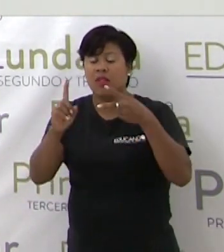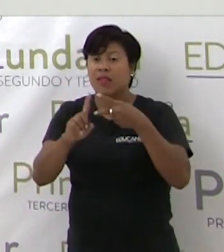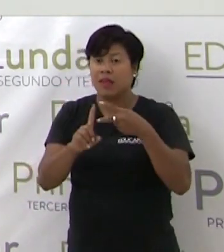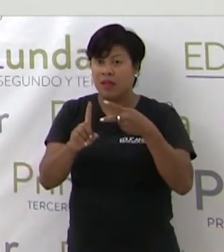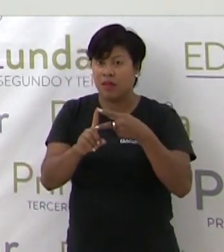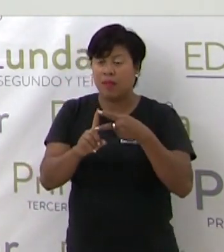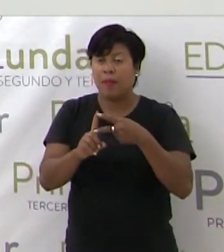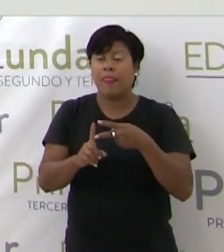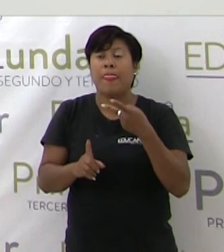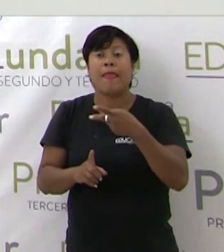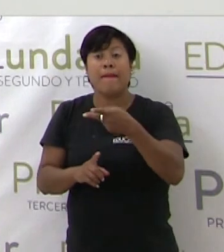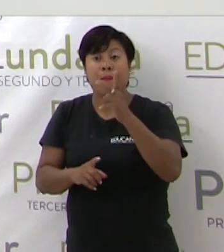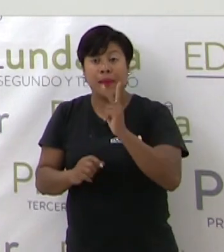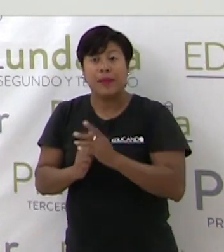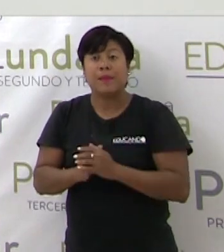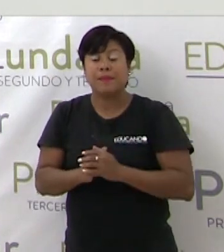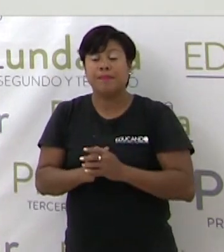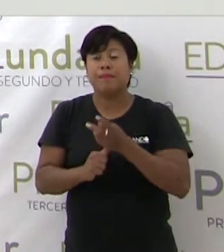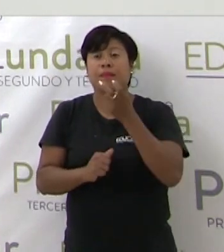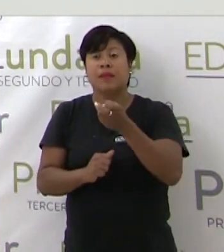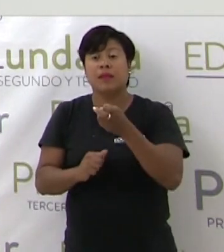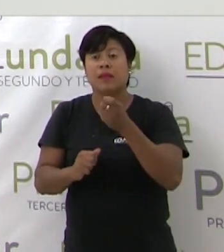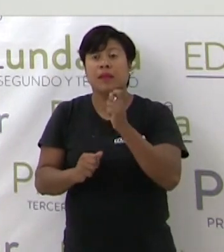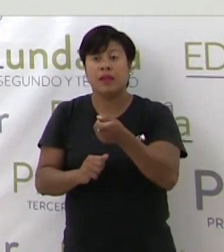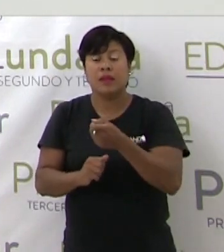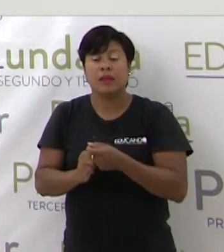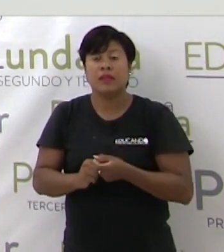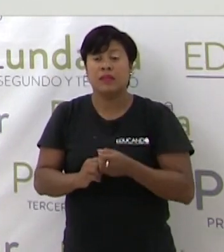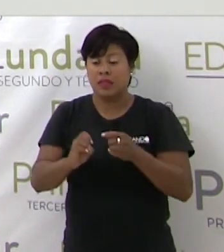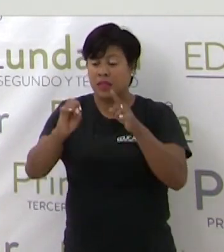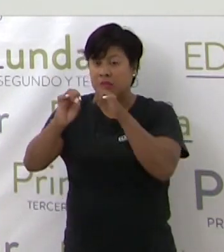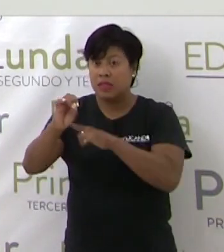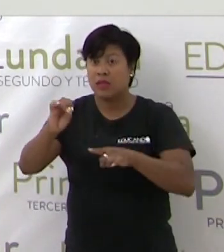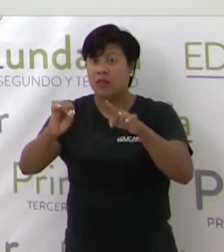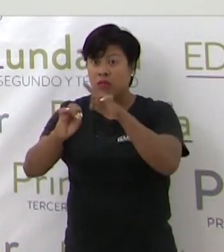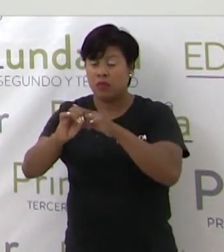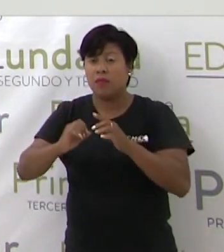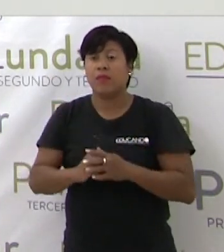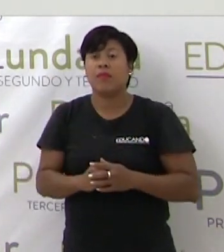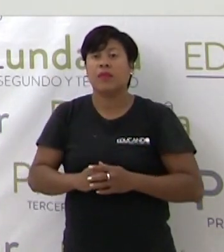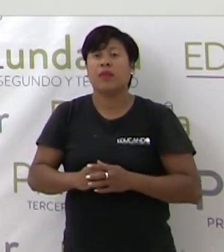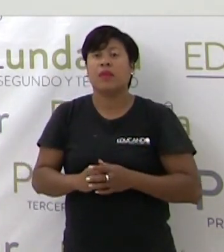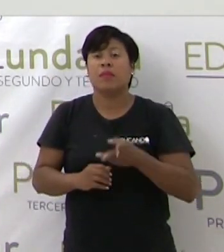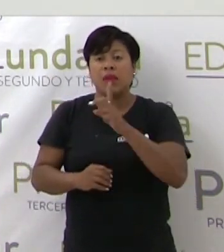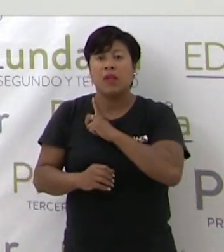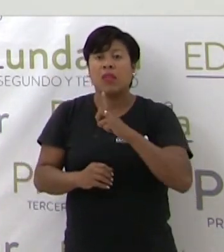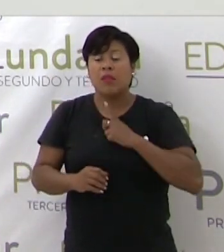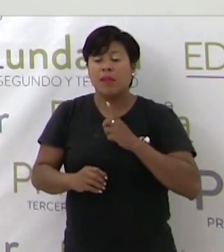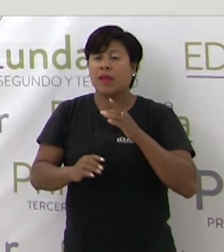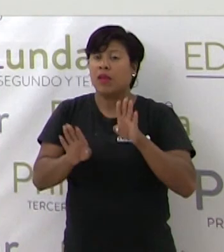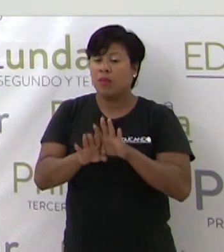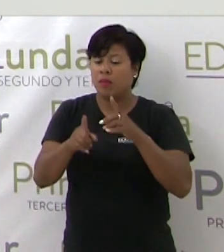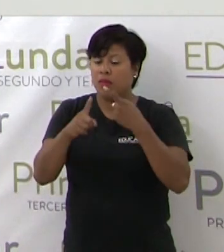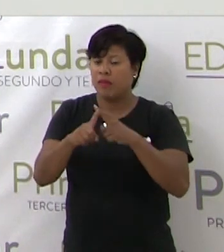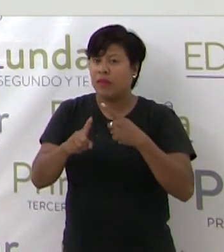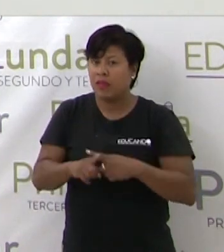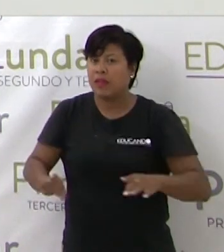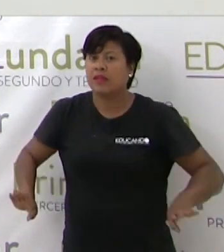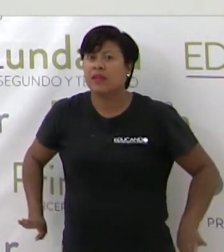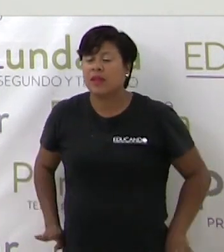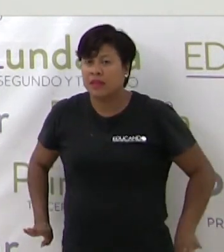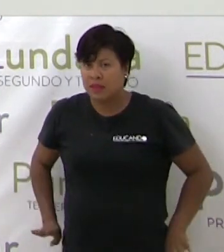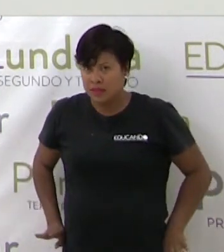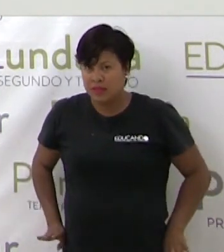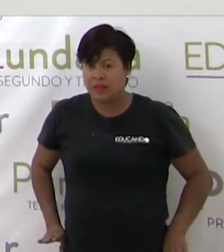de una figura geométrica que es el círculo, pero tiene que cumplir ciertas características, les dije, y las vamos